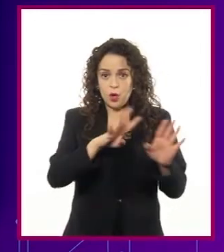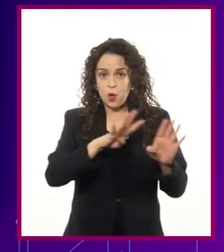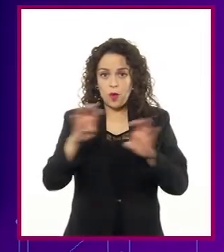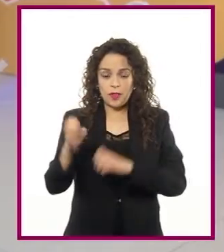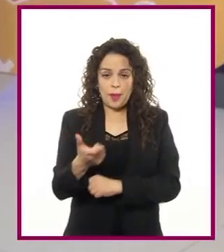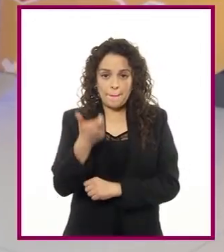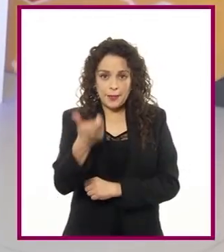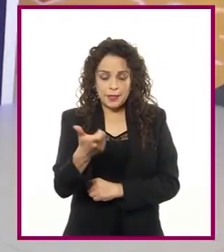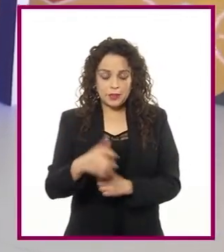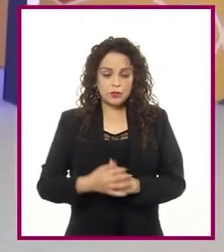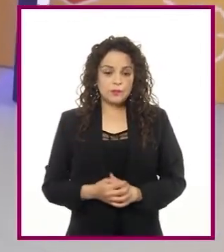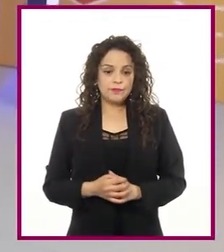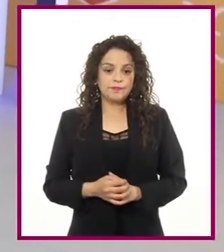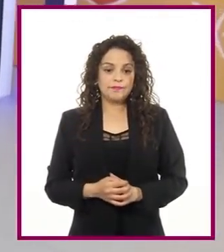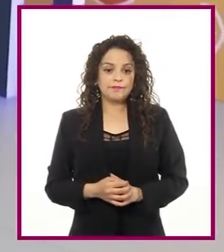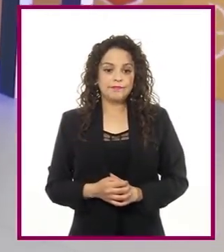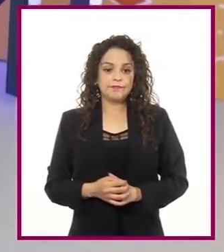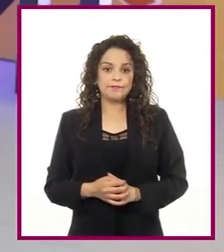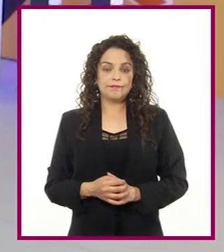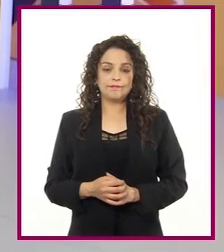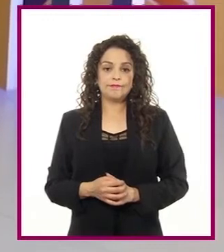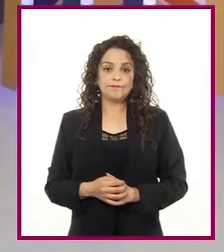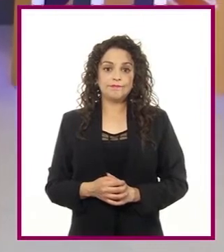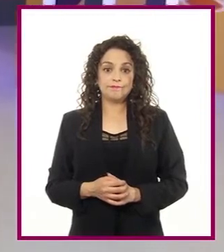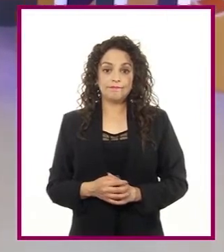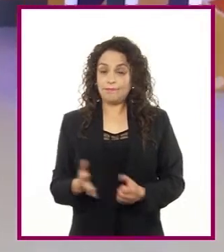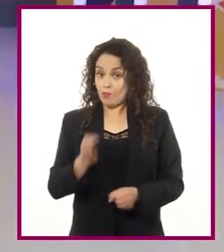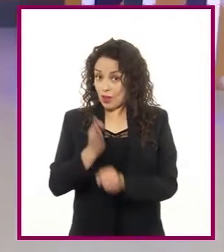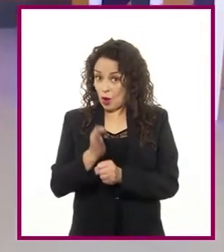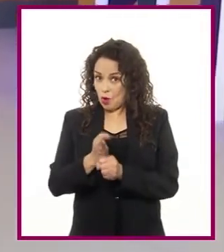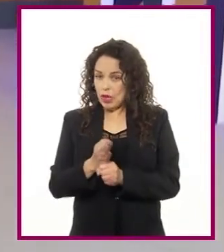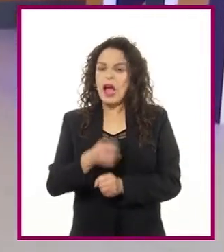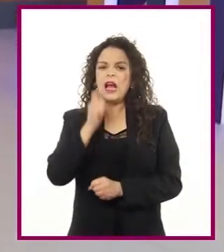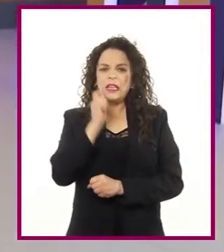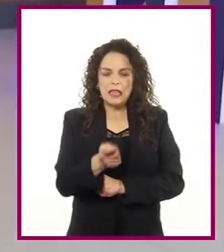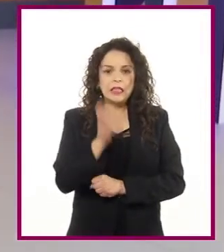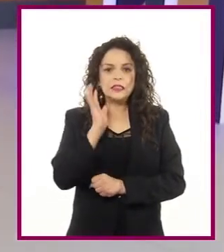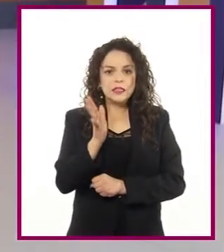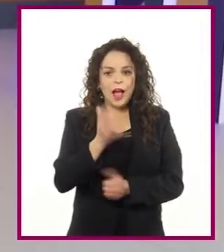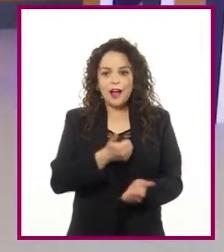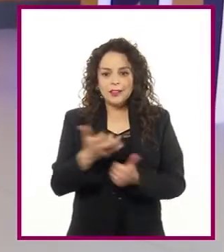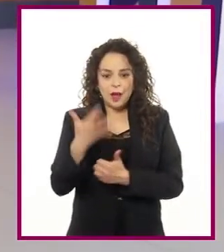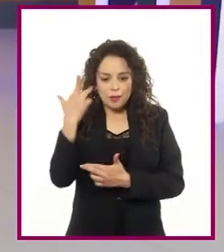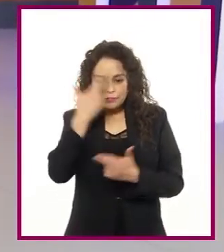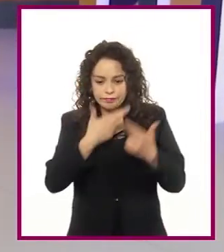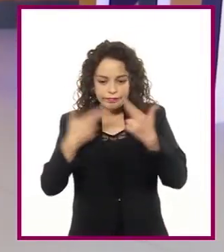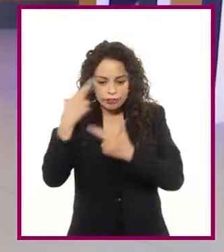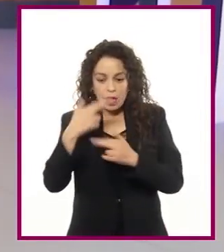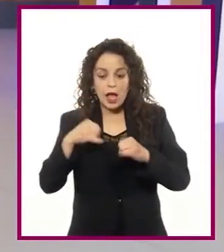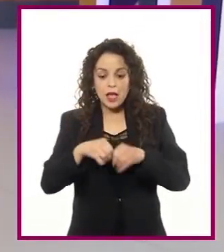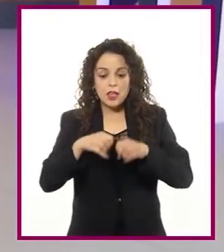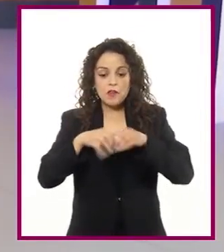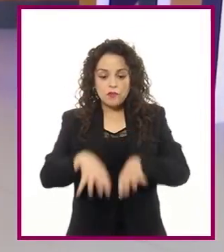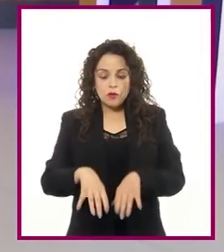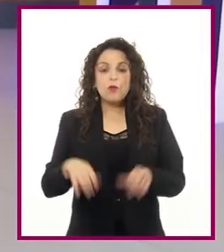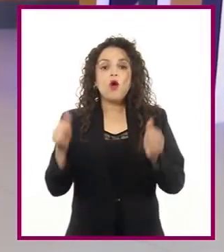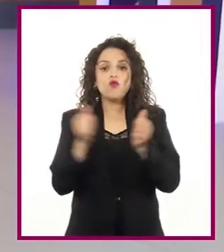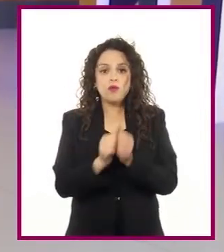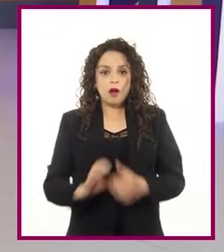pesos. Hasta aquí hemos analizado la información que se presenta por medio de